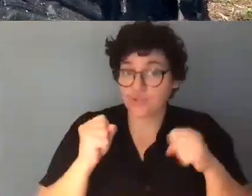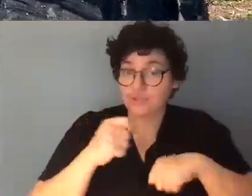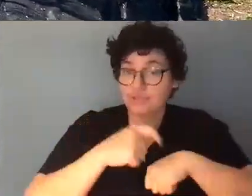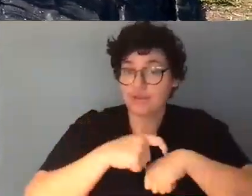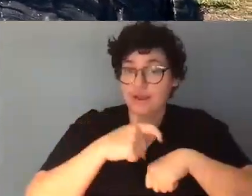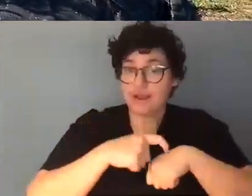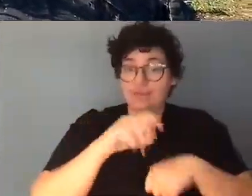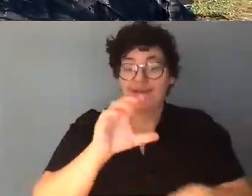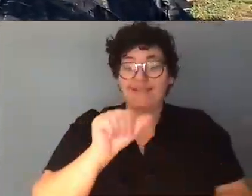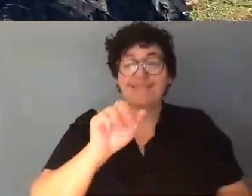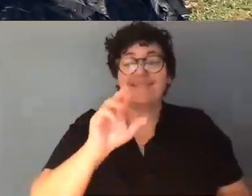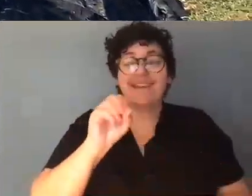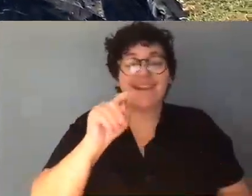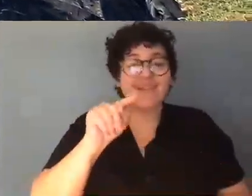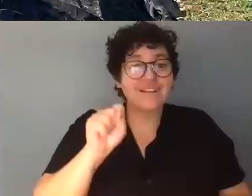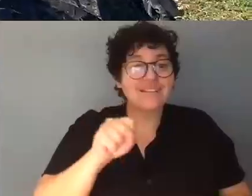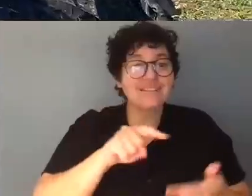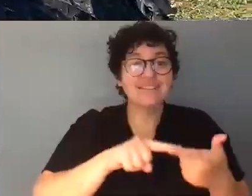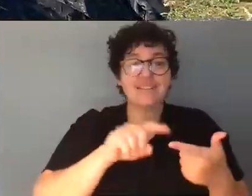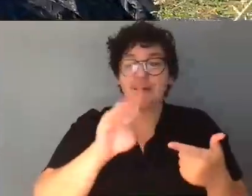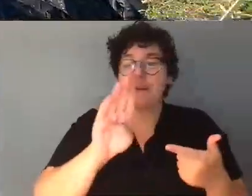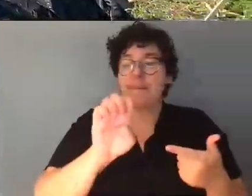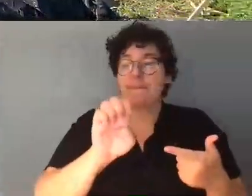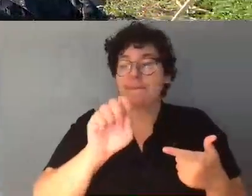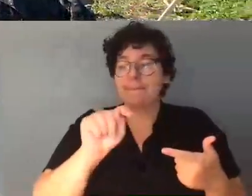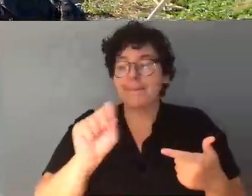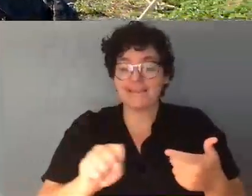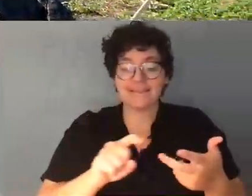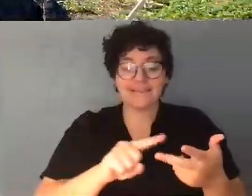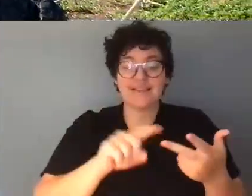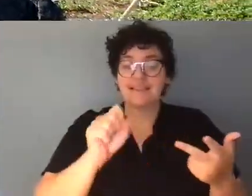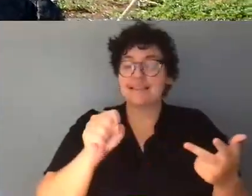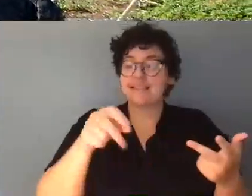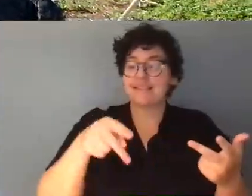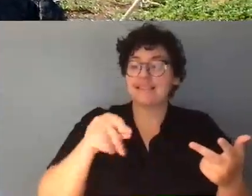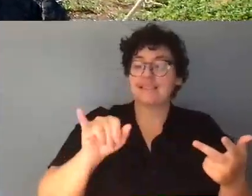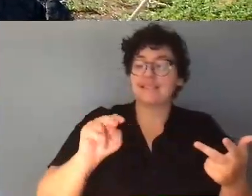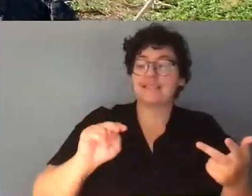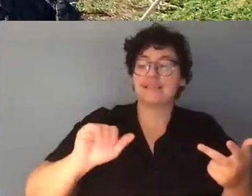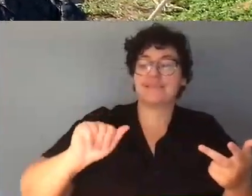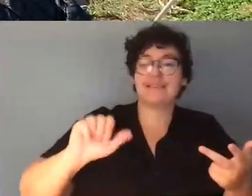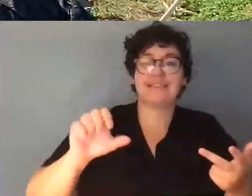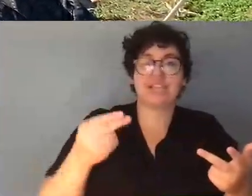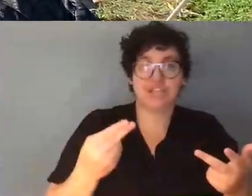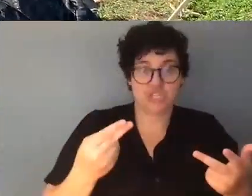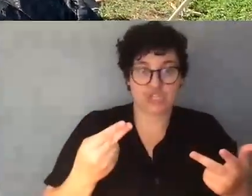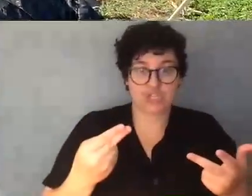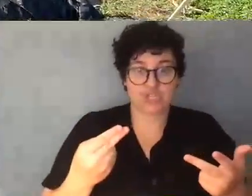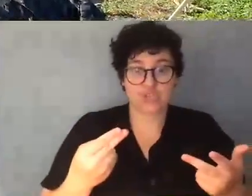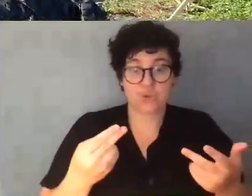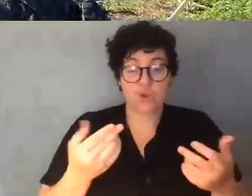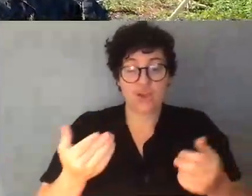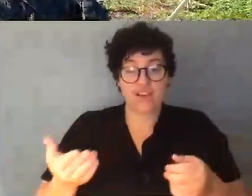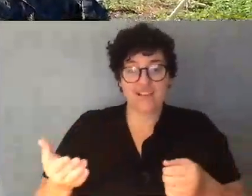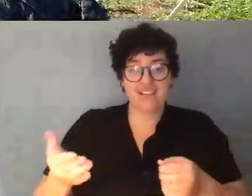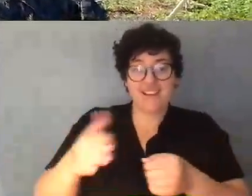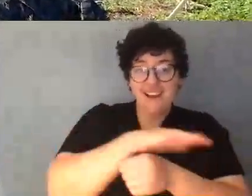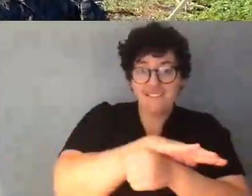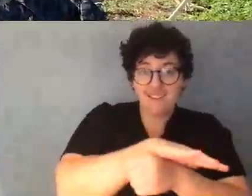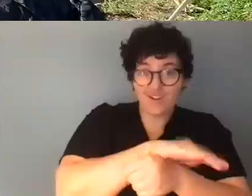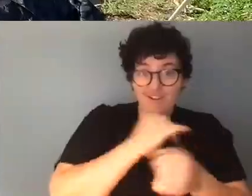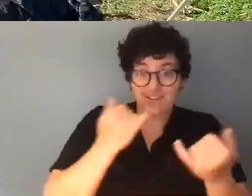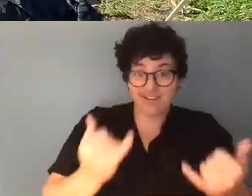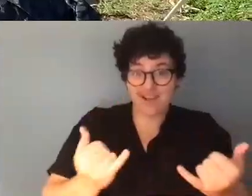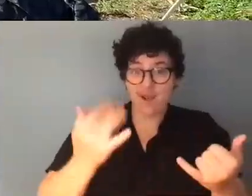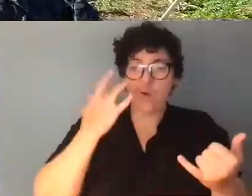Es para el tiempo de invierno. Es zanahoria, betabel y espinaca. Y está cubierto ahorita